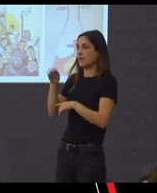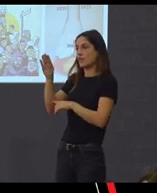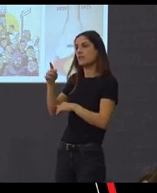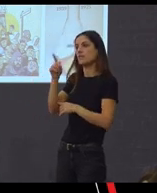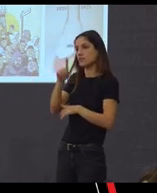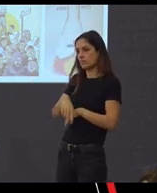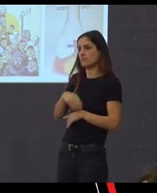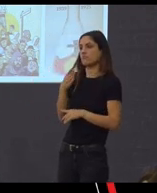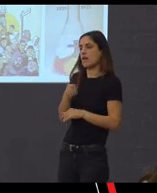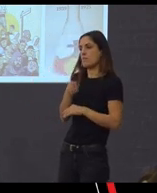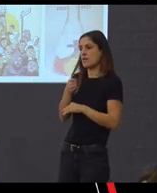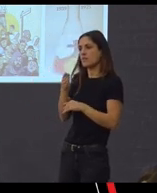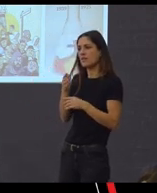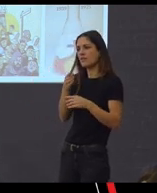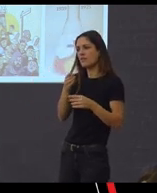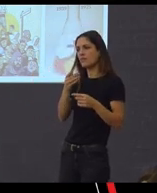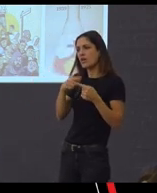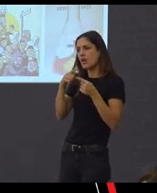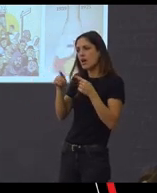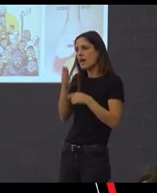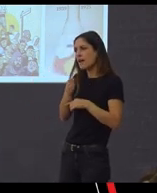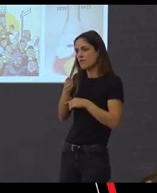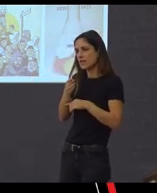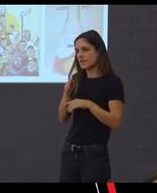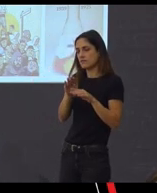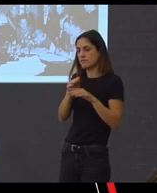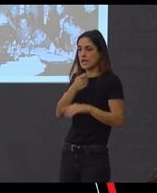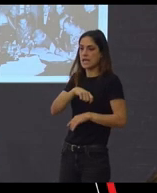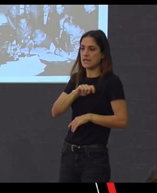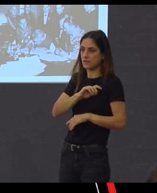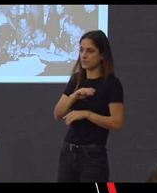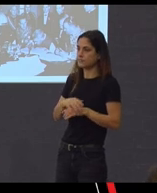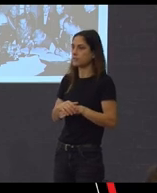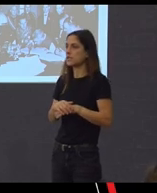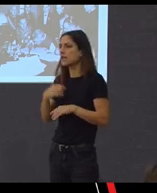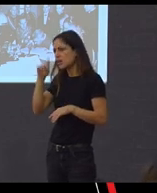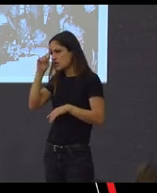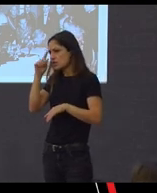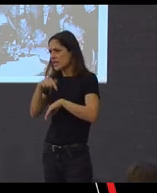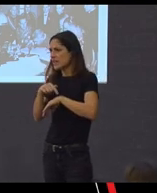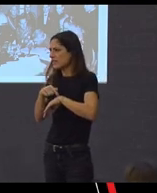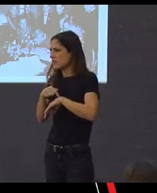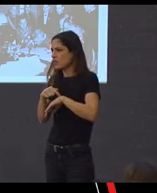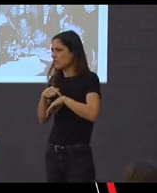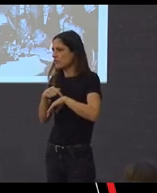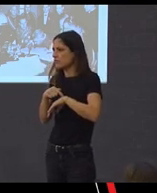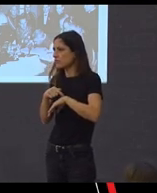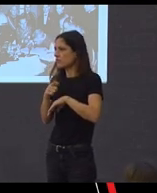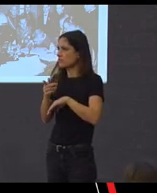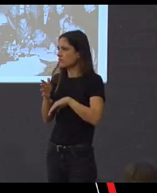dese contexto xeral, global, etc. Non sei como vou de tempo, porque